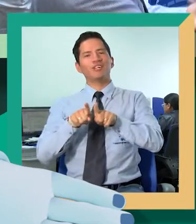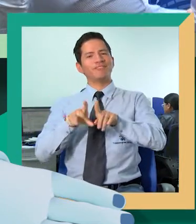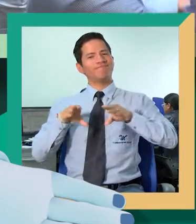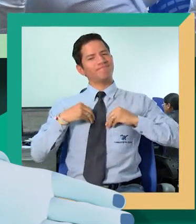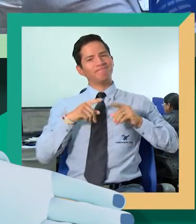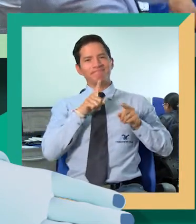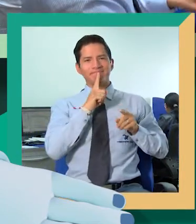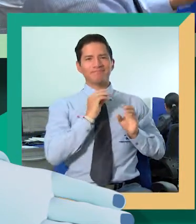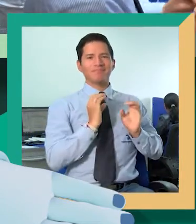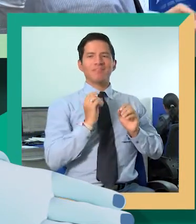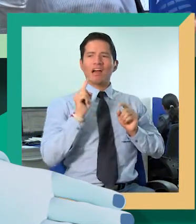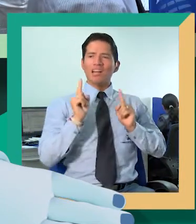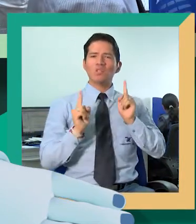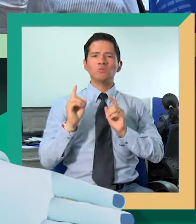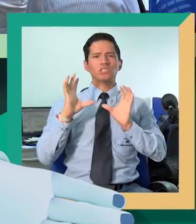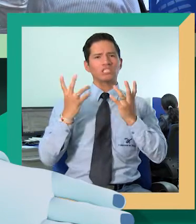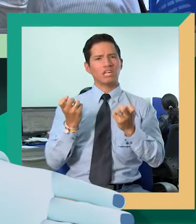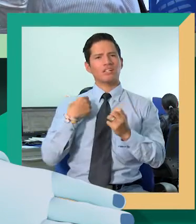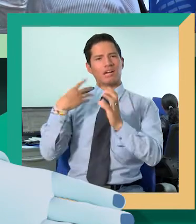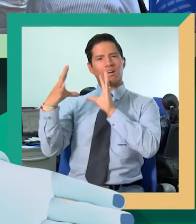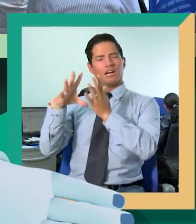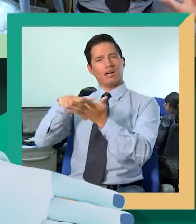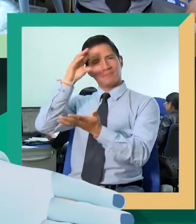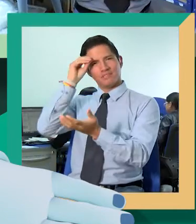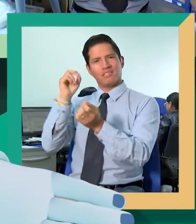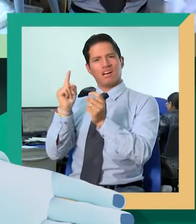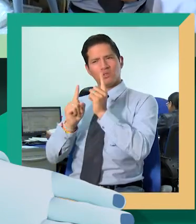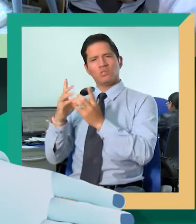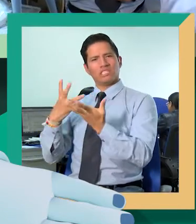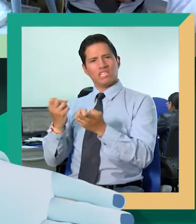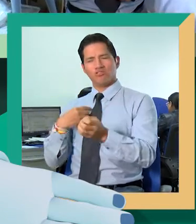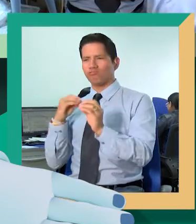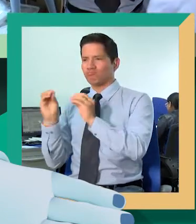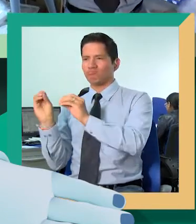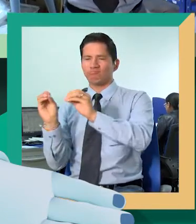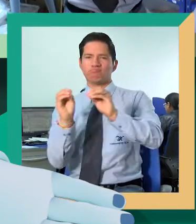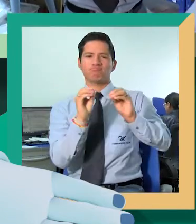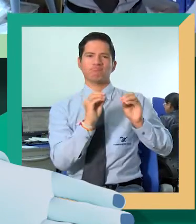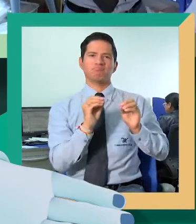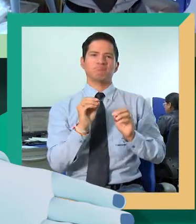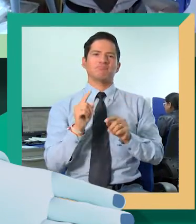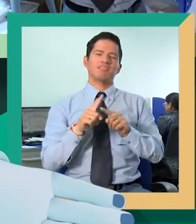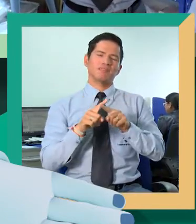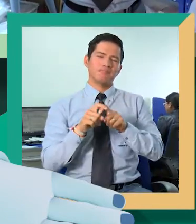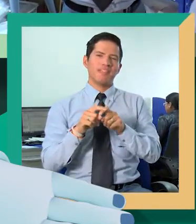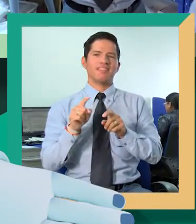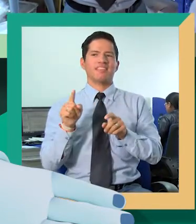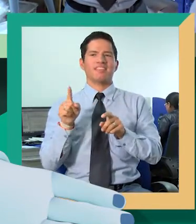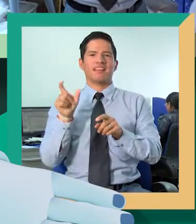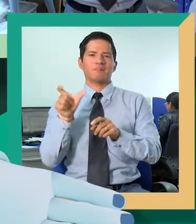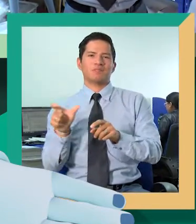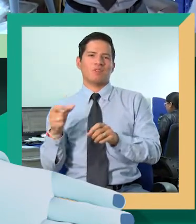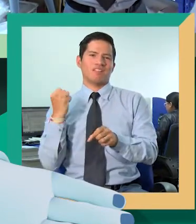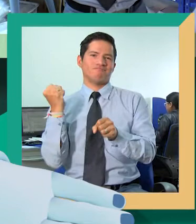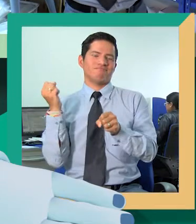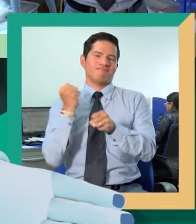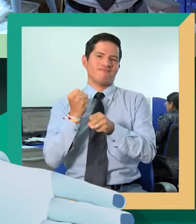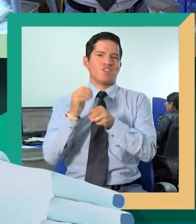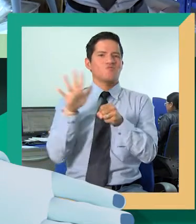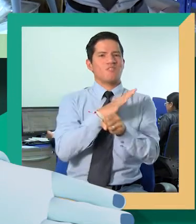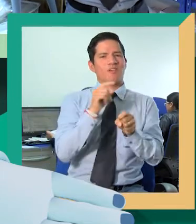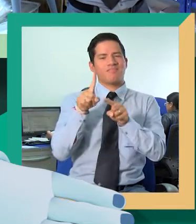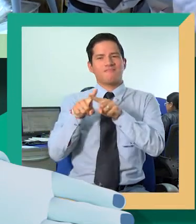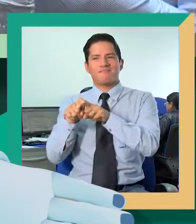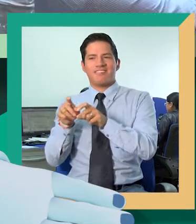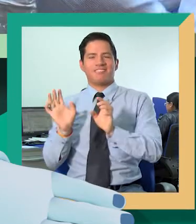Que no me discriminan. No me hacen de menos porque hablo otro idioma. Por el contrario, me siento integrado. Ese